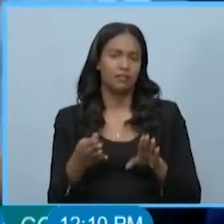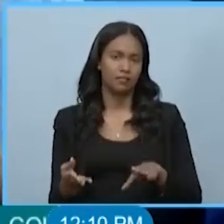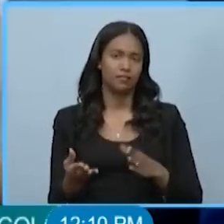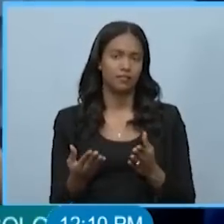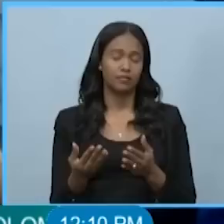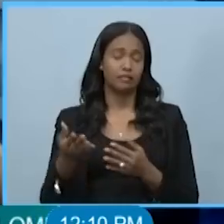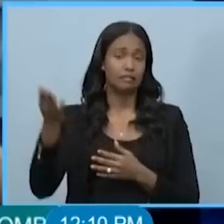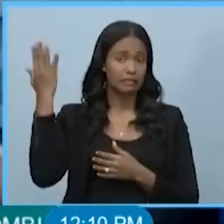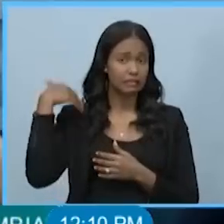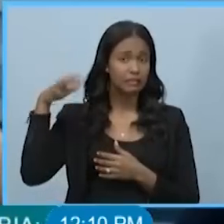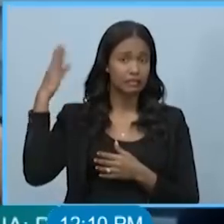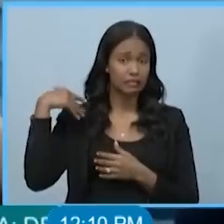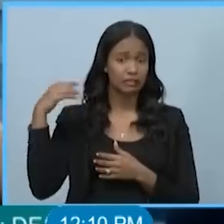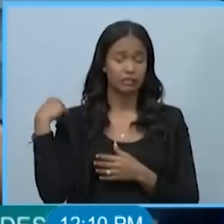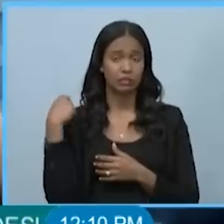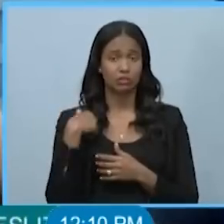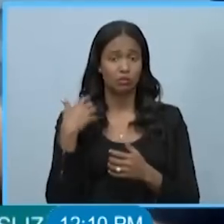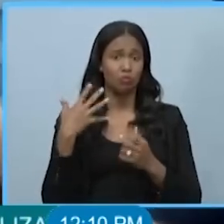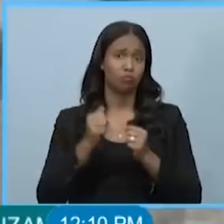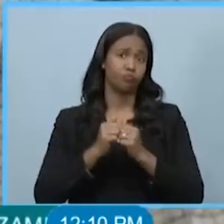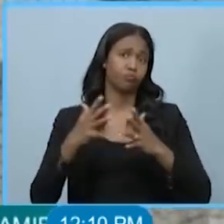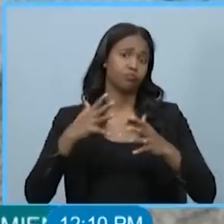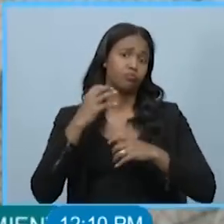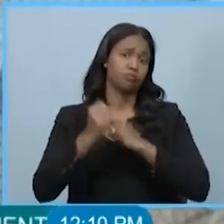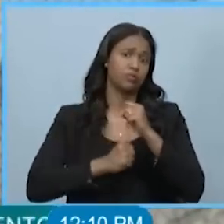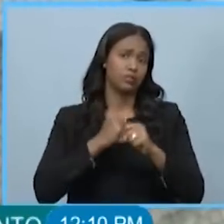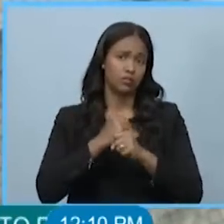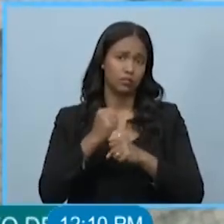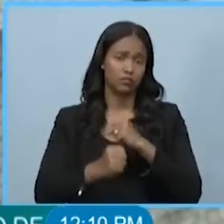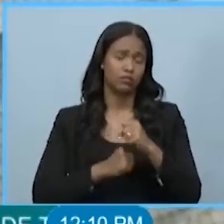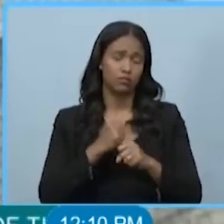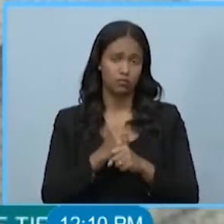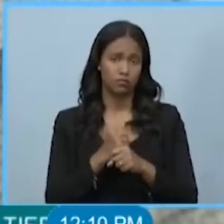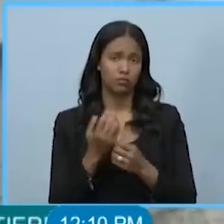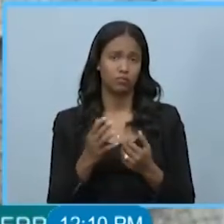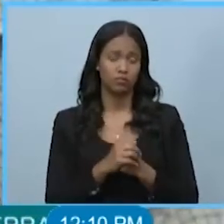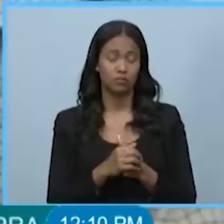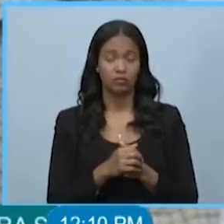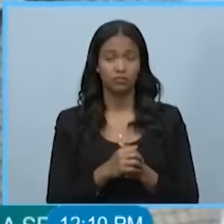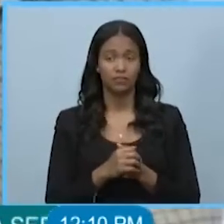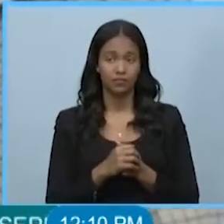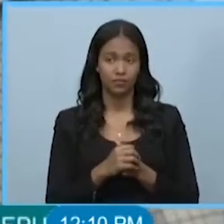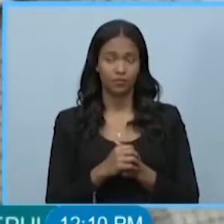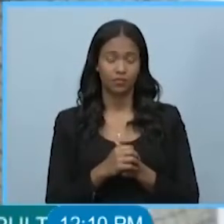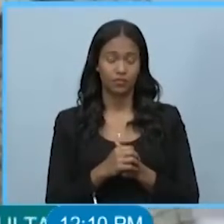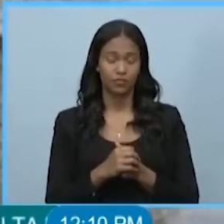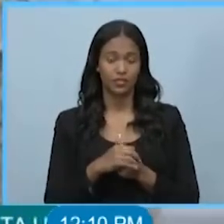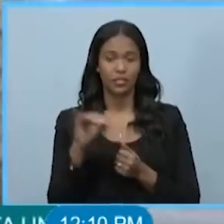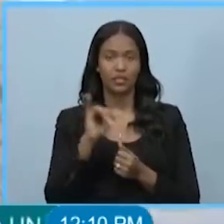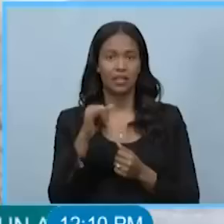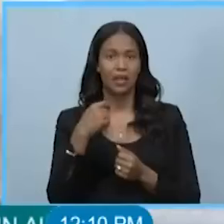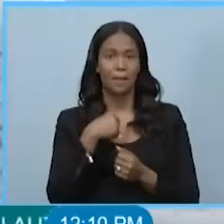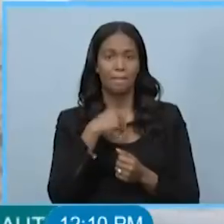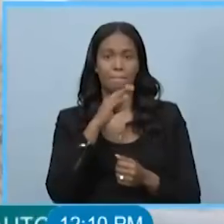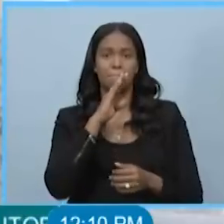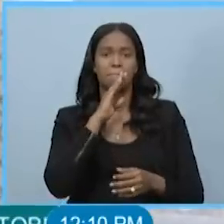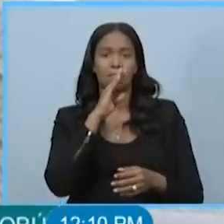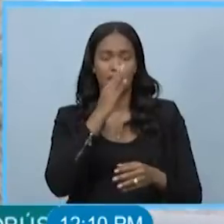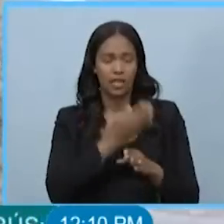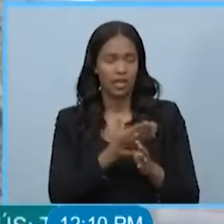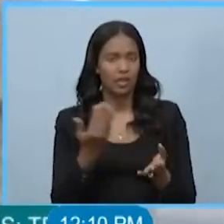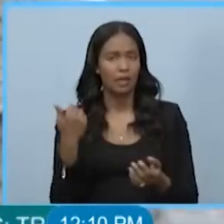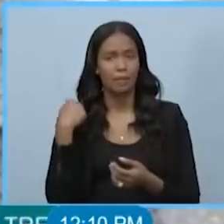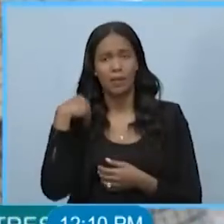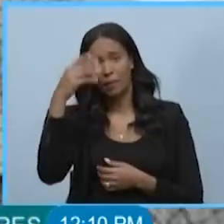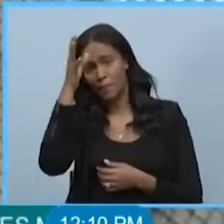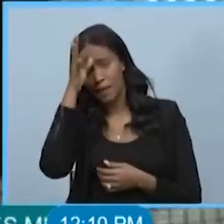tuvimos muy cercano desde muchos años. Era mi hijo, y mi papá, y el todo de